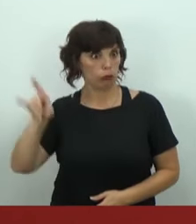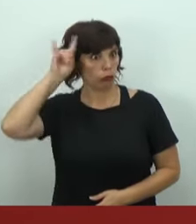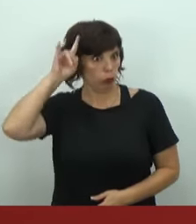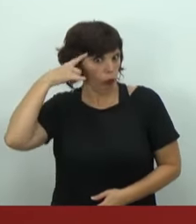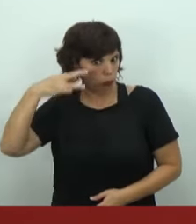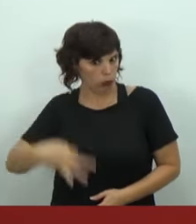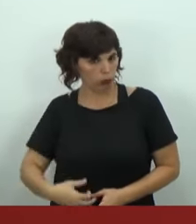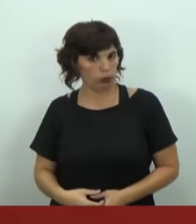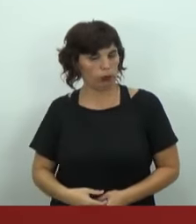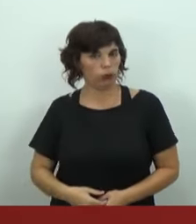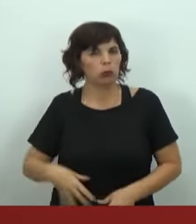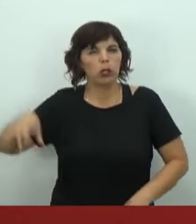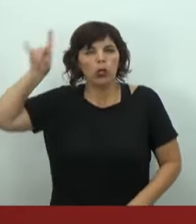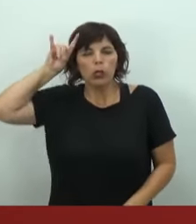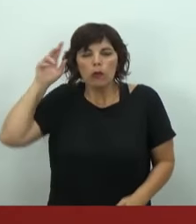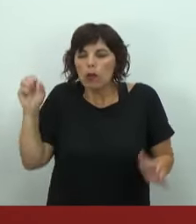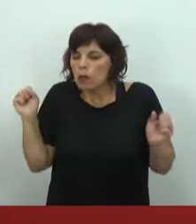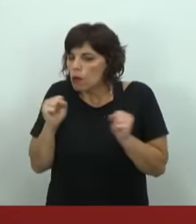Pero ¿sabes lo que le hace temblar a ellos?